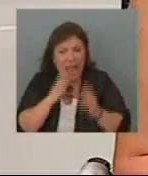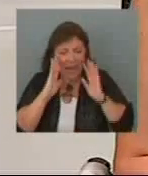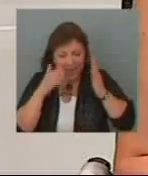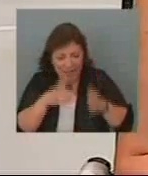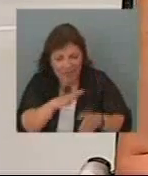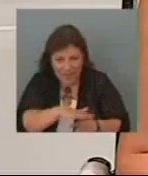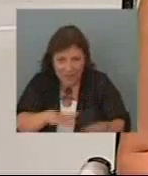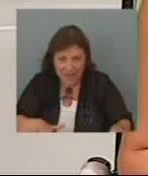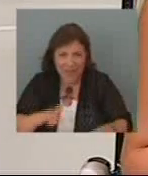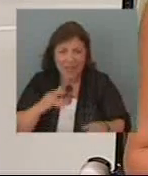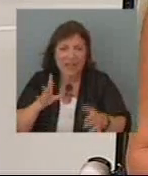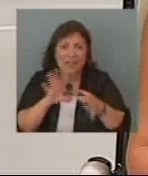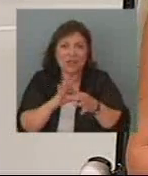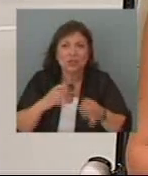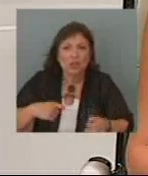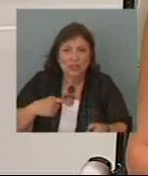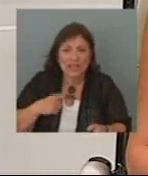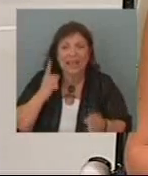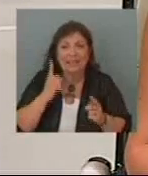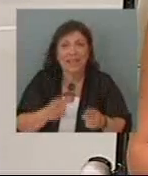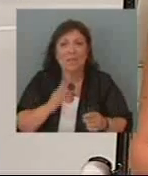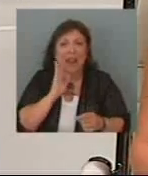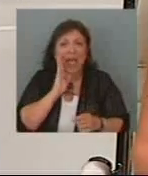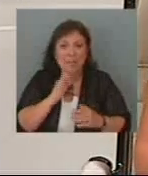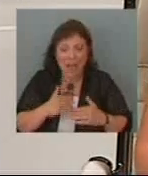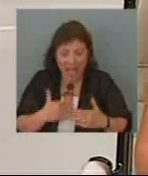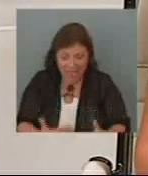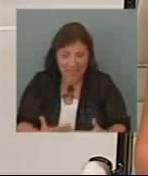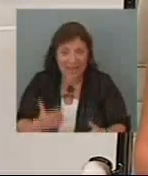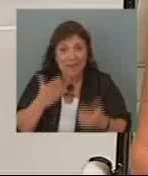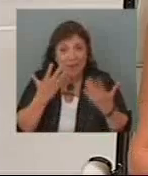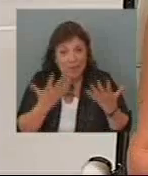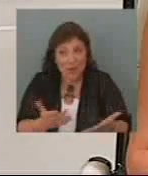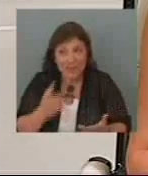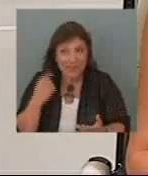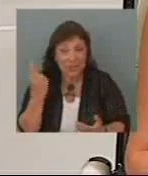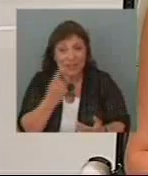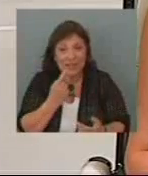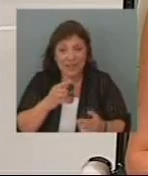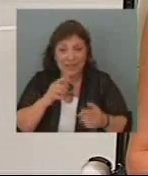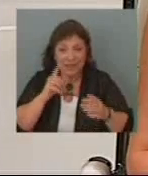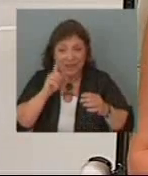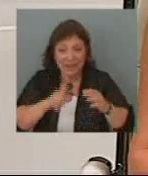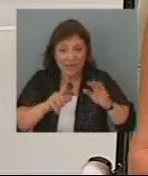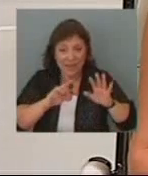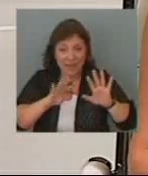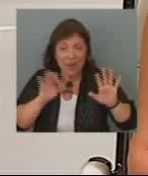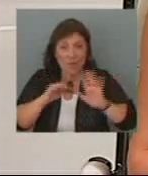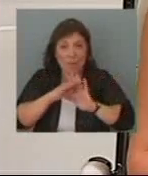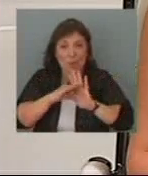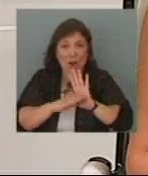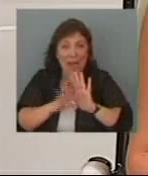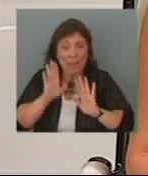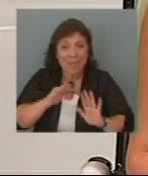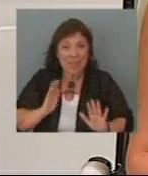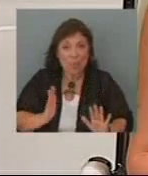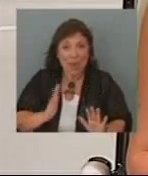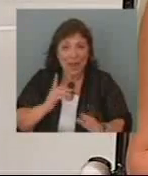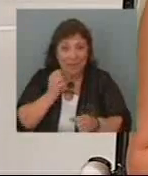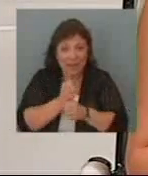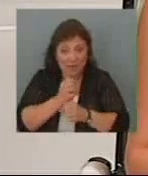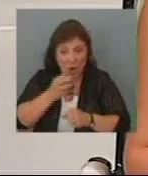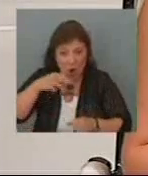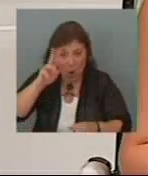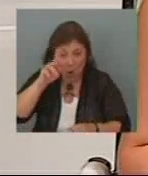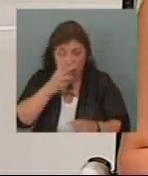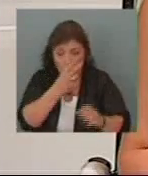en la inclusión social, pero también en la maternidad. De ahí que ella se hizo eco durante los años que estuvo dirigiendo el programa de mujeres en Naciones Unidas en Nueva York